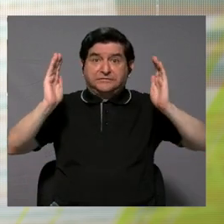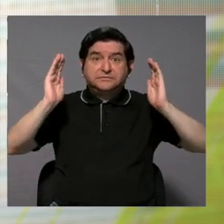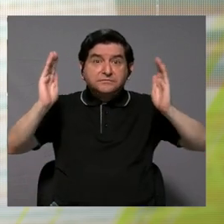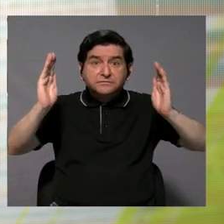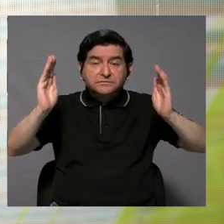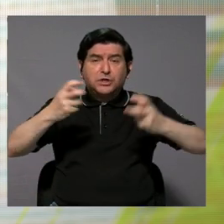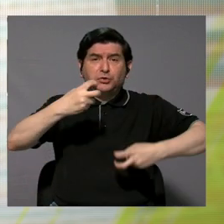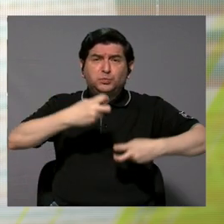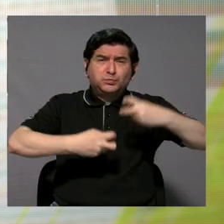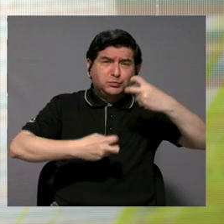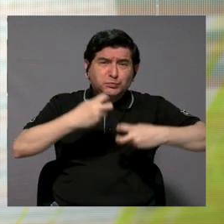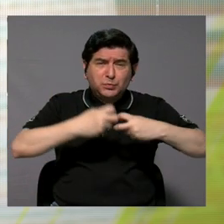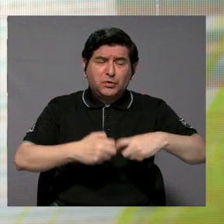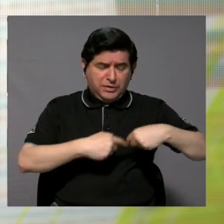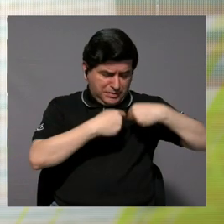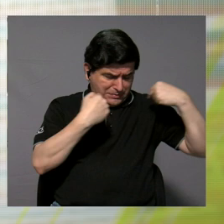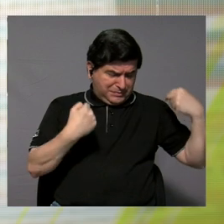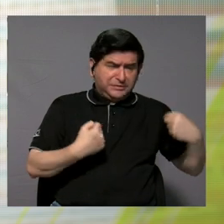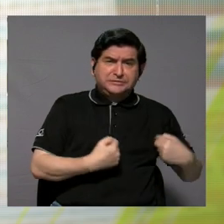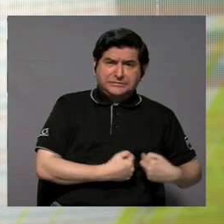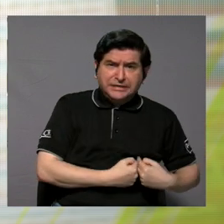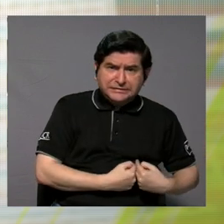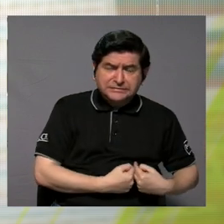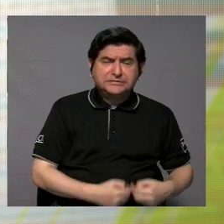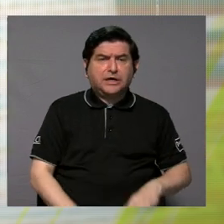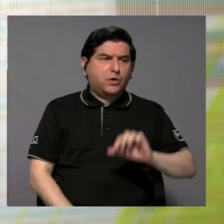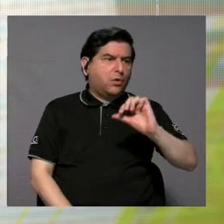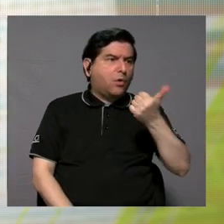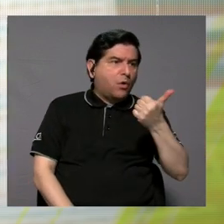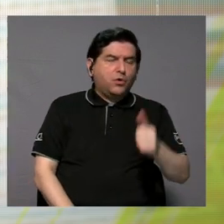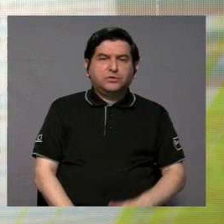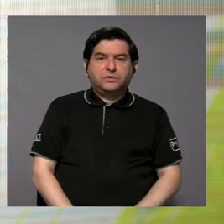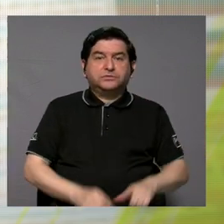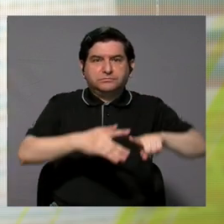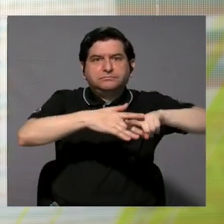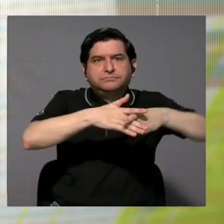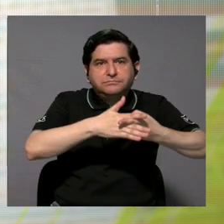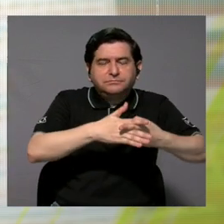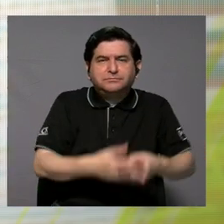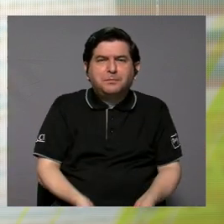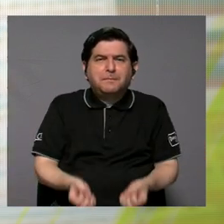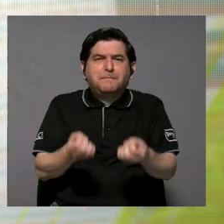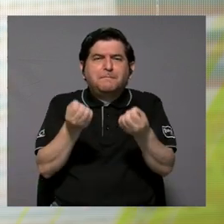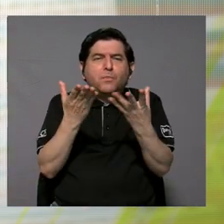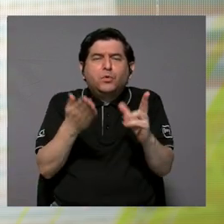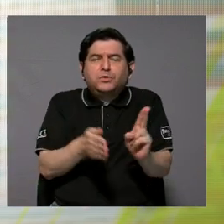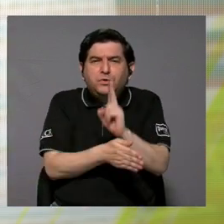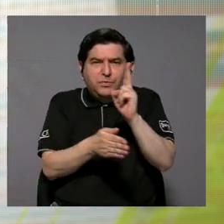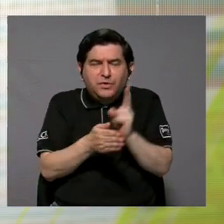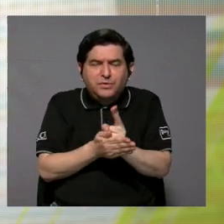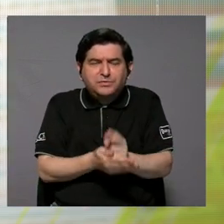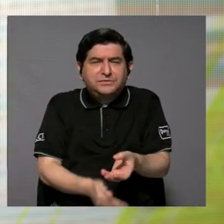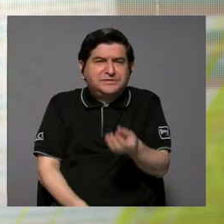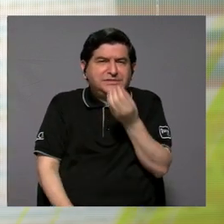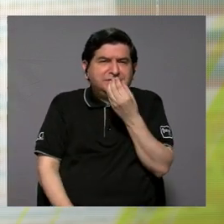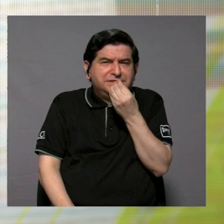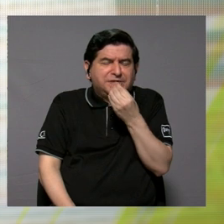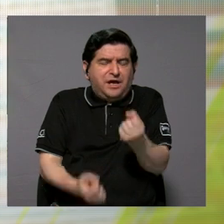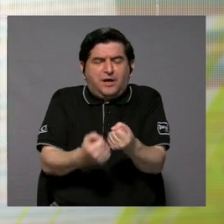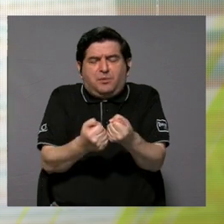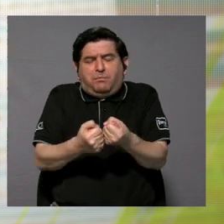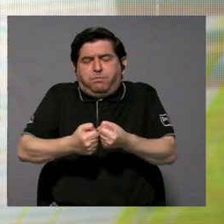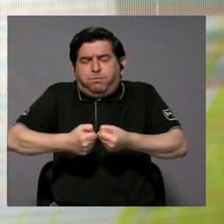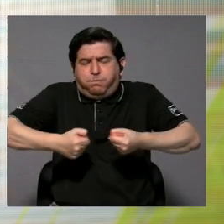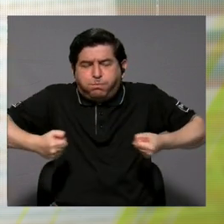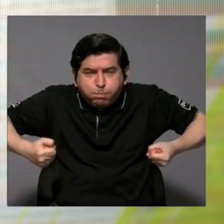de problemas cardiovasculares, etcétera, originados por el exceso de consumo de alimentos, la